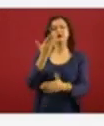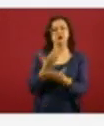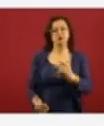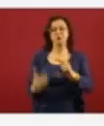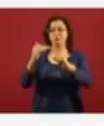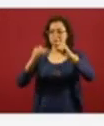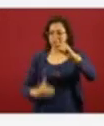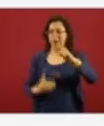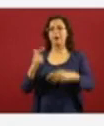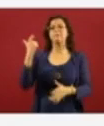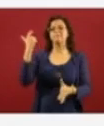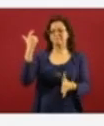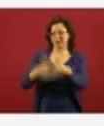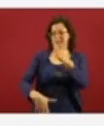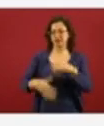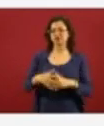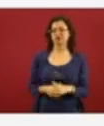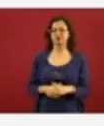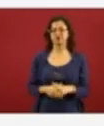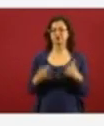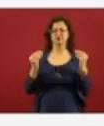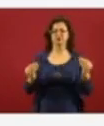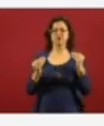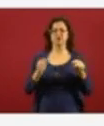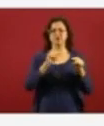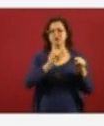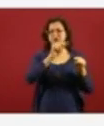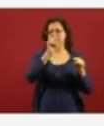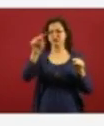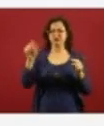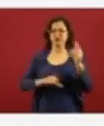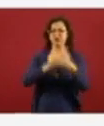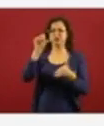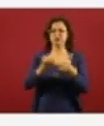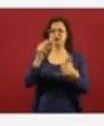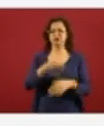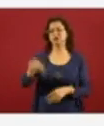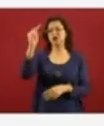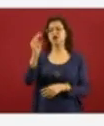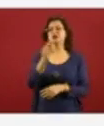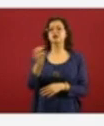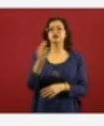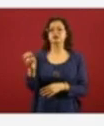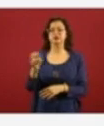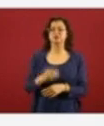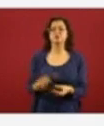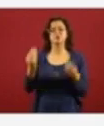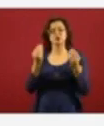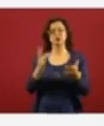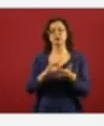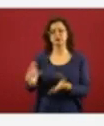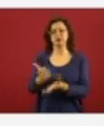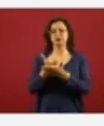más económicos, en promedio. Son muchas gasolineras en el centro y norte del país, más de 300, esto ayuda